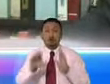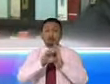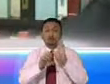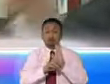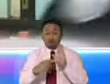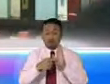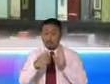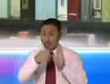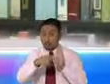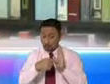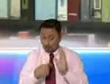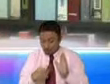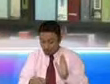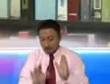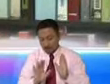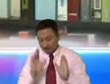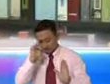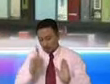ese momento.